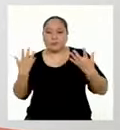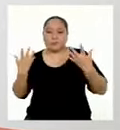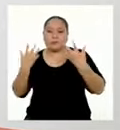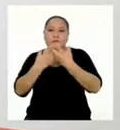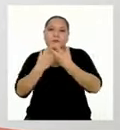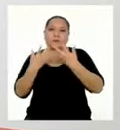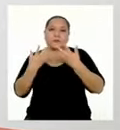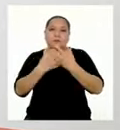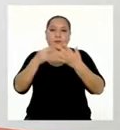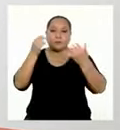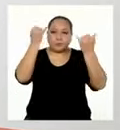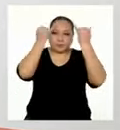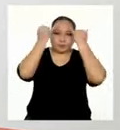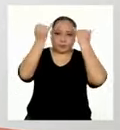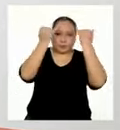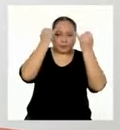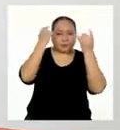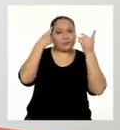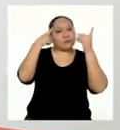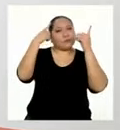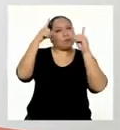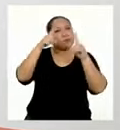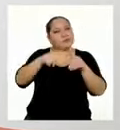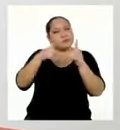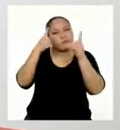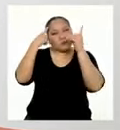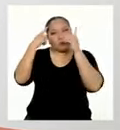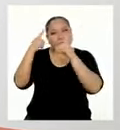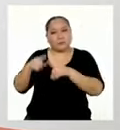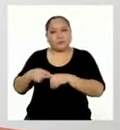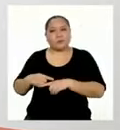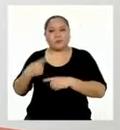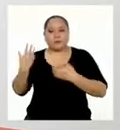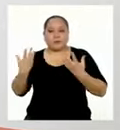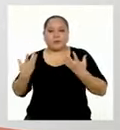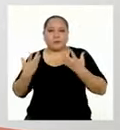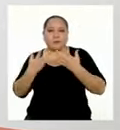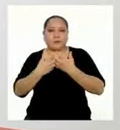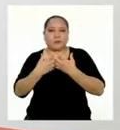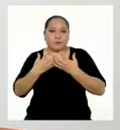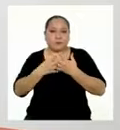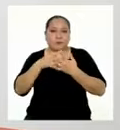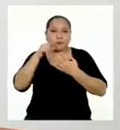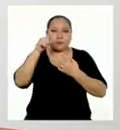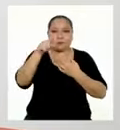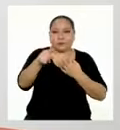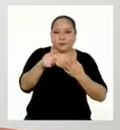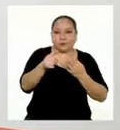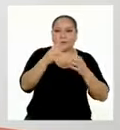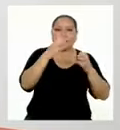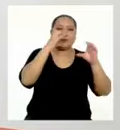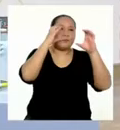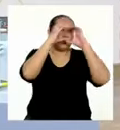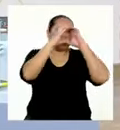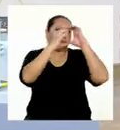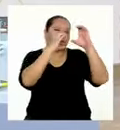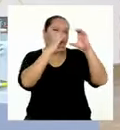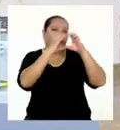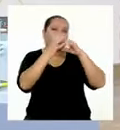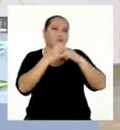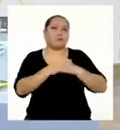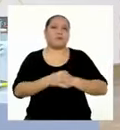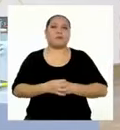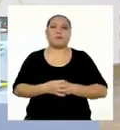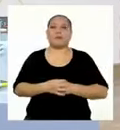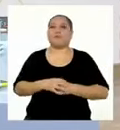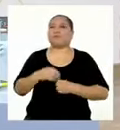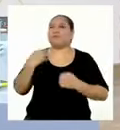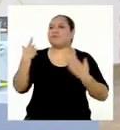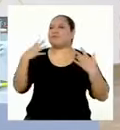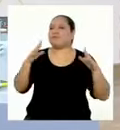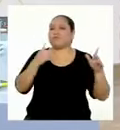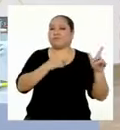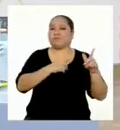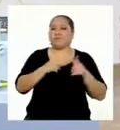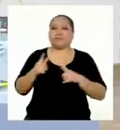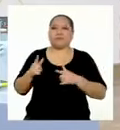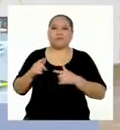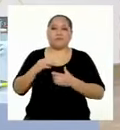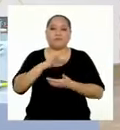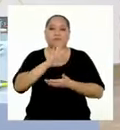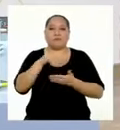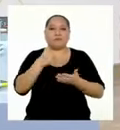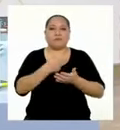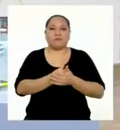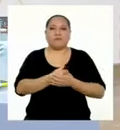las ideas planteadas en los acuerdos y que sean adecuados a tu situación comunicativa. Entonces ya tenemos todos